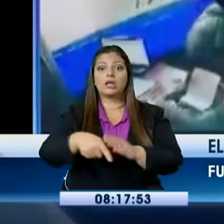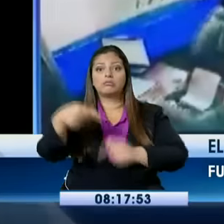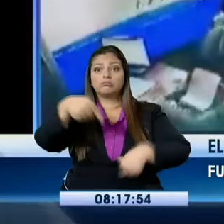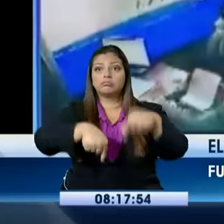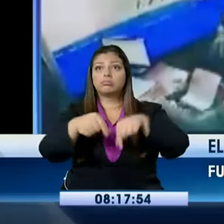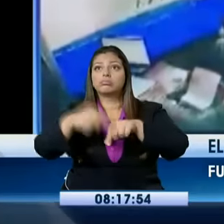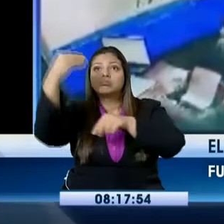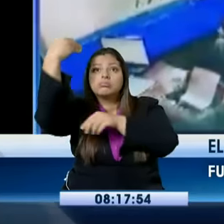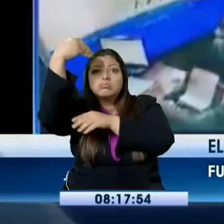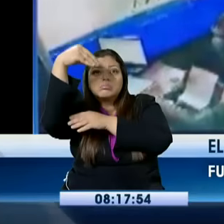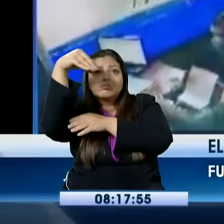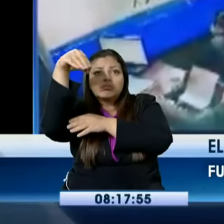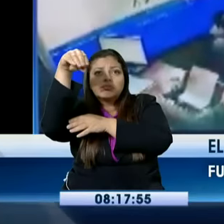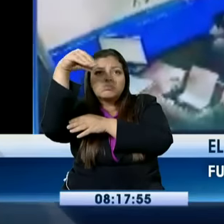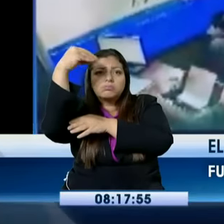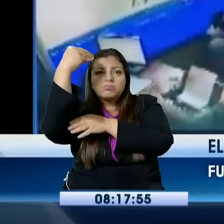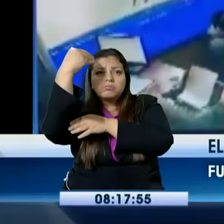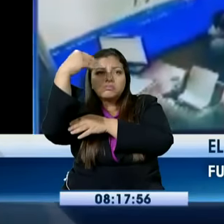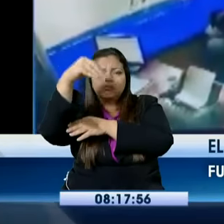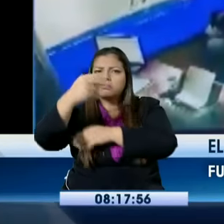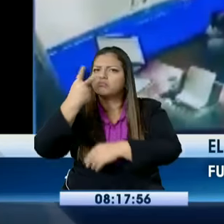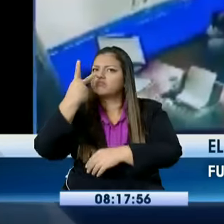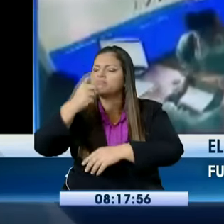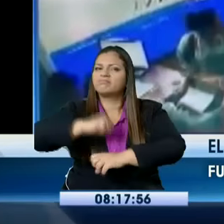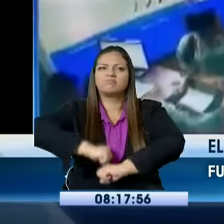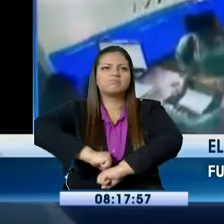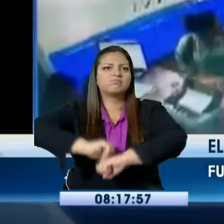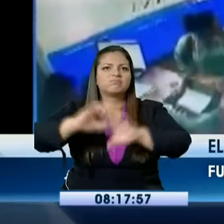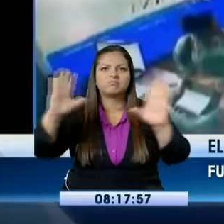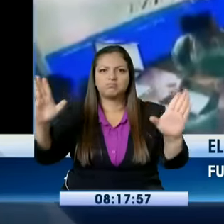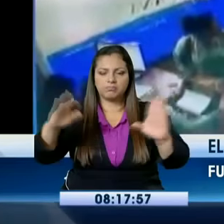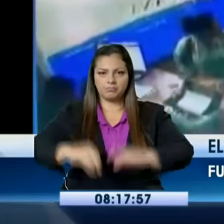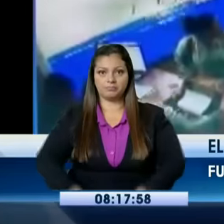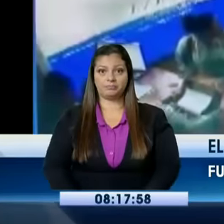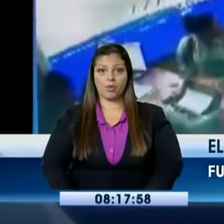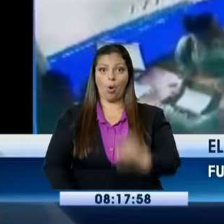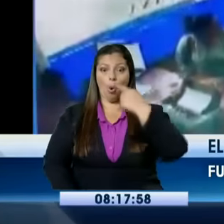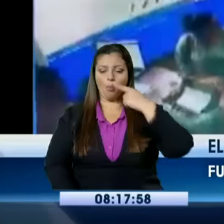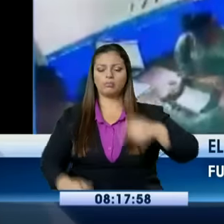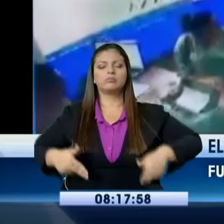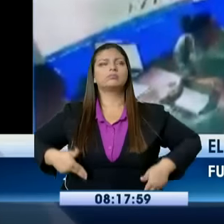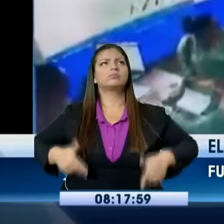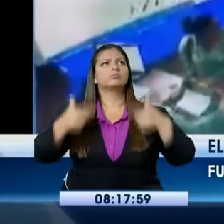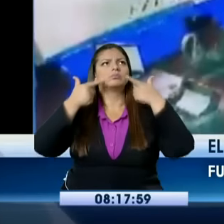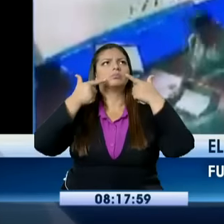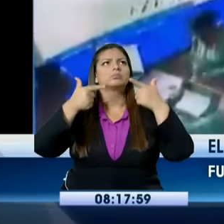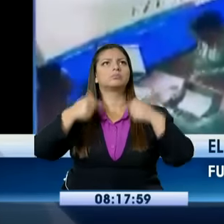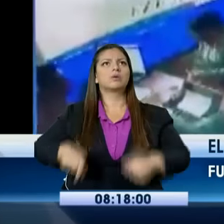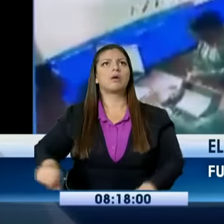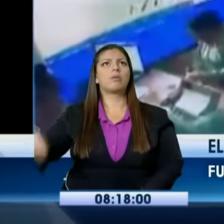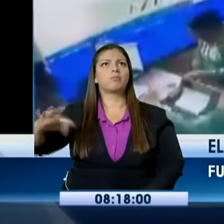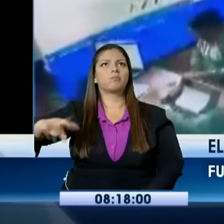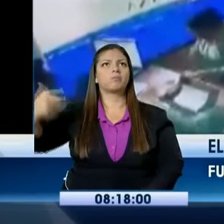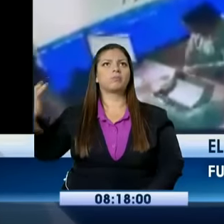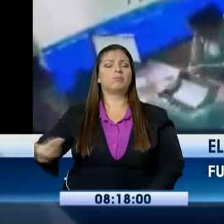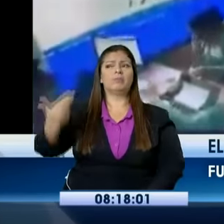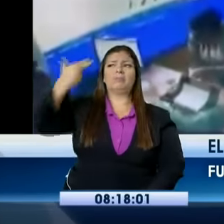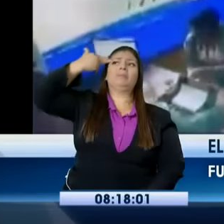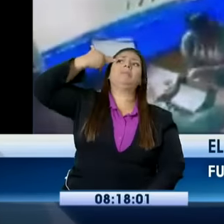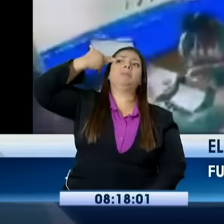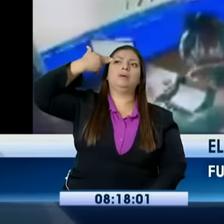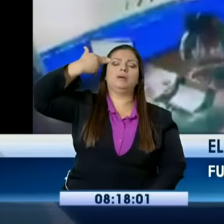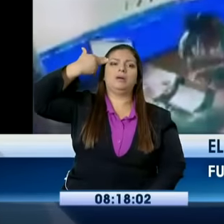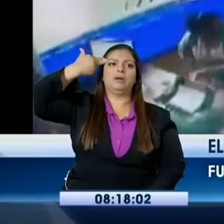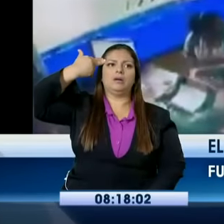que vivieron clientes y empleados de la entidad financiera. Primero ingresa un sujeto que bloquea al guardia de seguridad y segundos